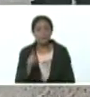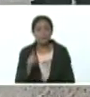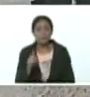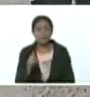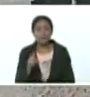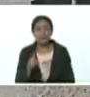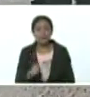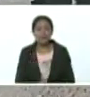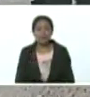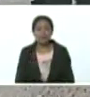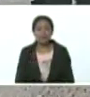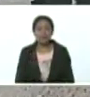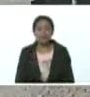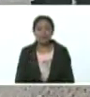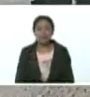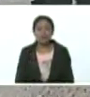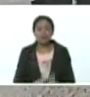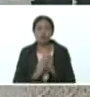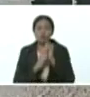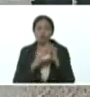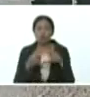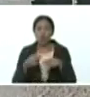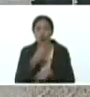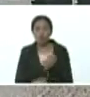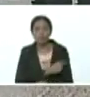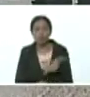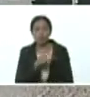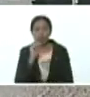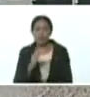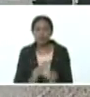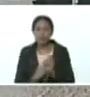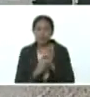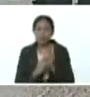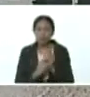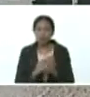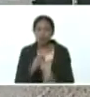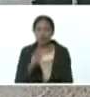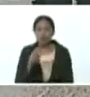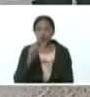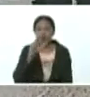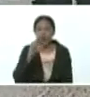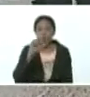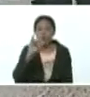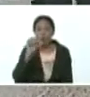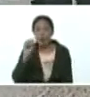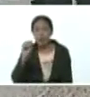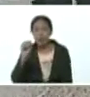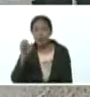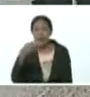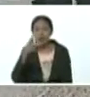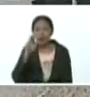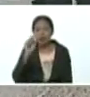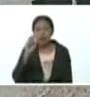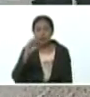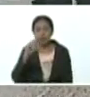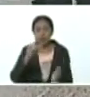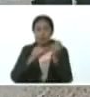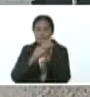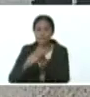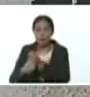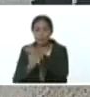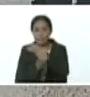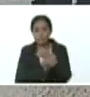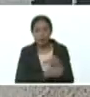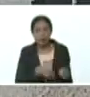con Raquel Ruiz, directora del complejo hospitalario doctor Luis Racetti, allá en Tucupita, en el